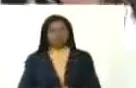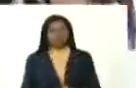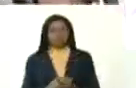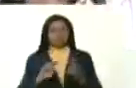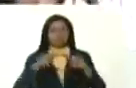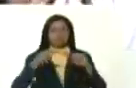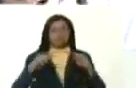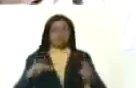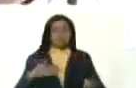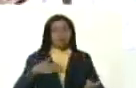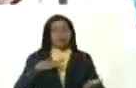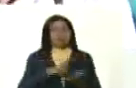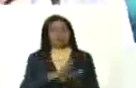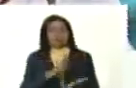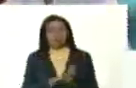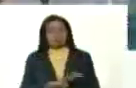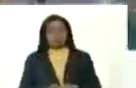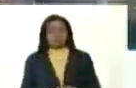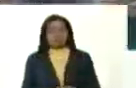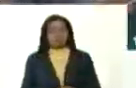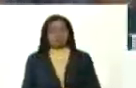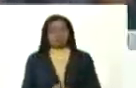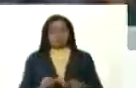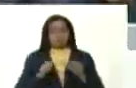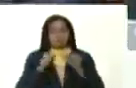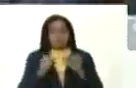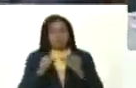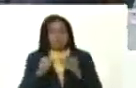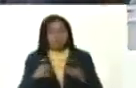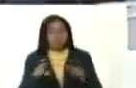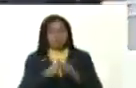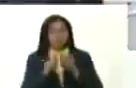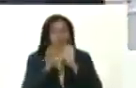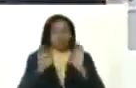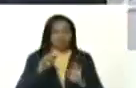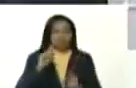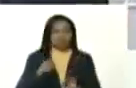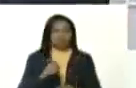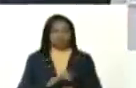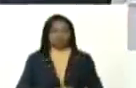paz. Para avanzar en paz.